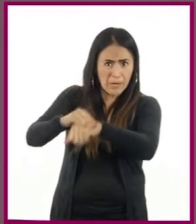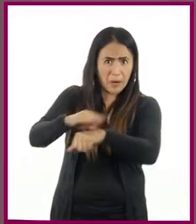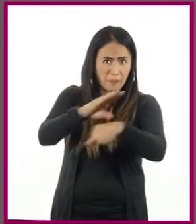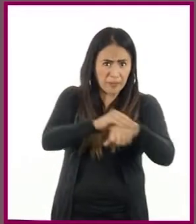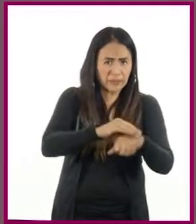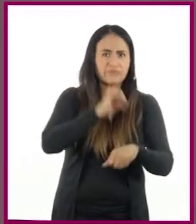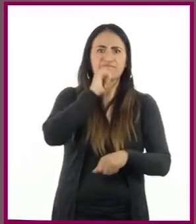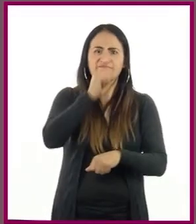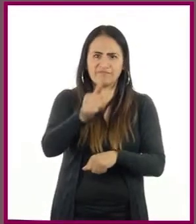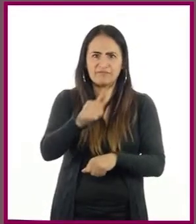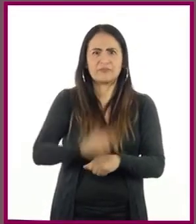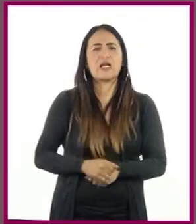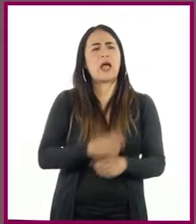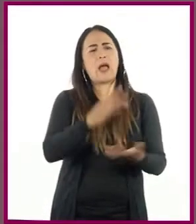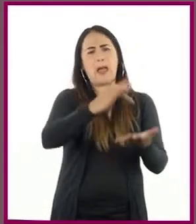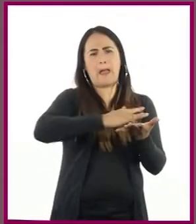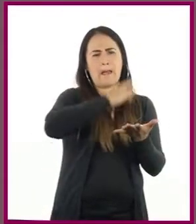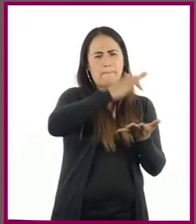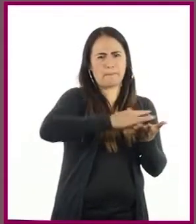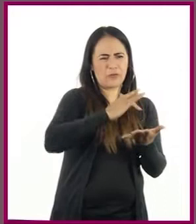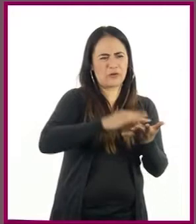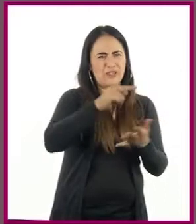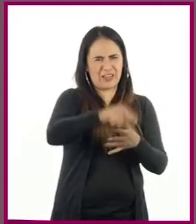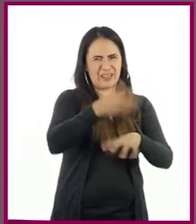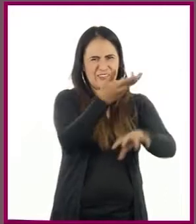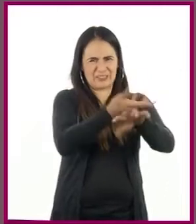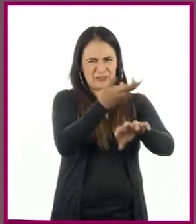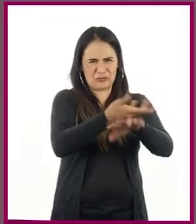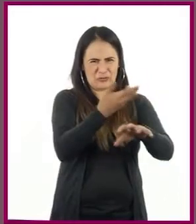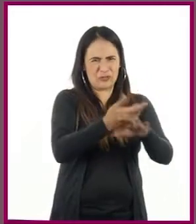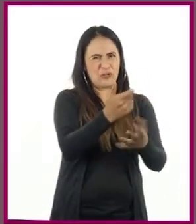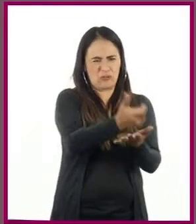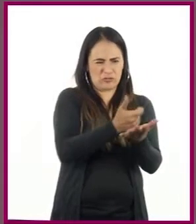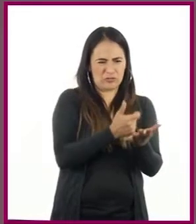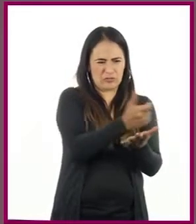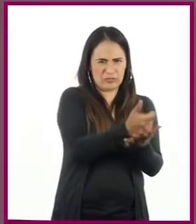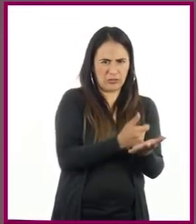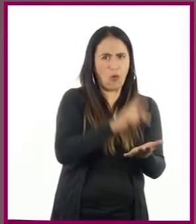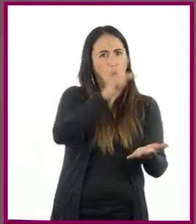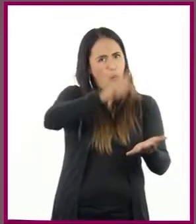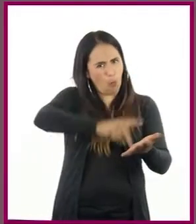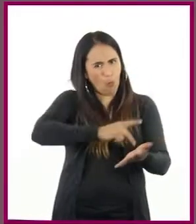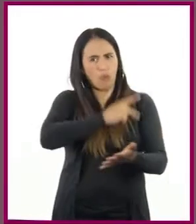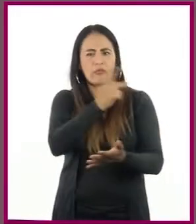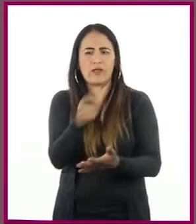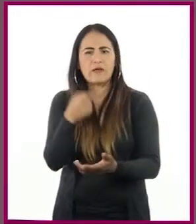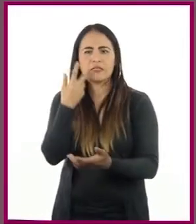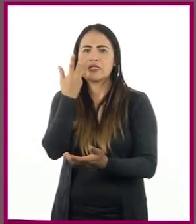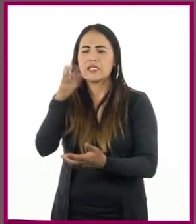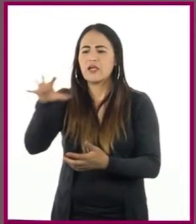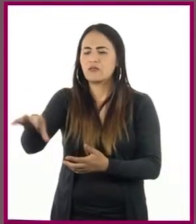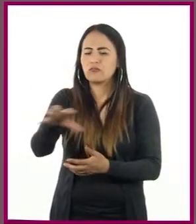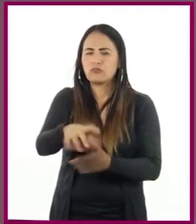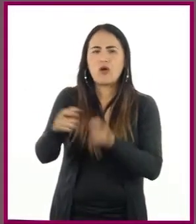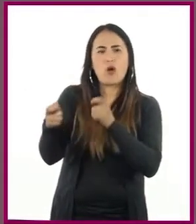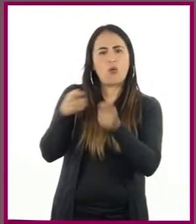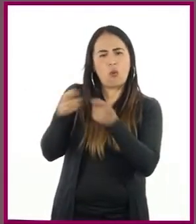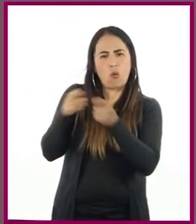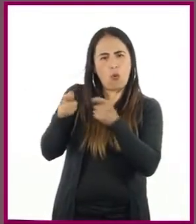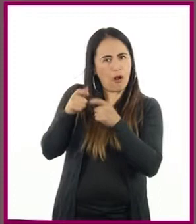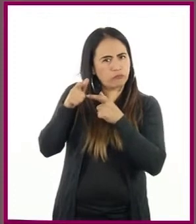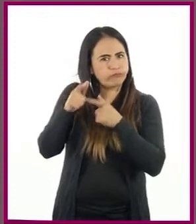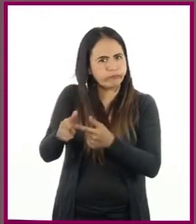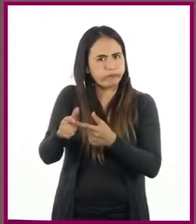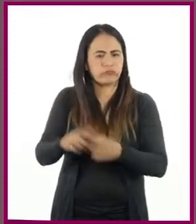apoyo económico y militar de los norteamericanos, intentaron restablecer el pleno dominio sobre estos territorios. En